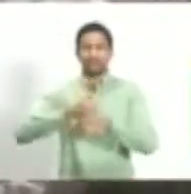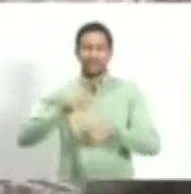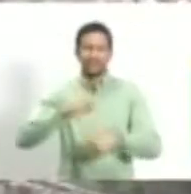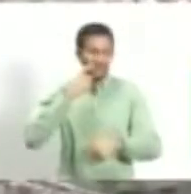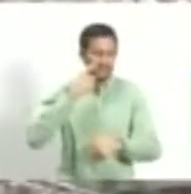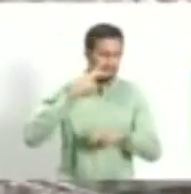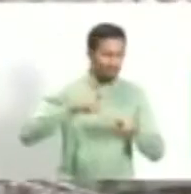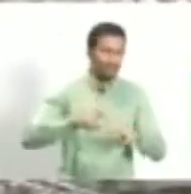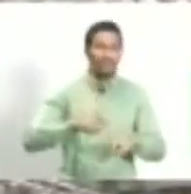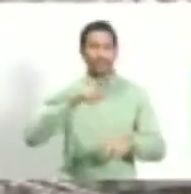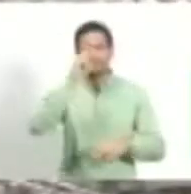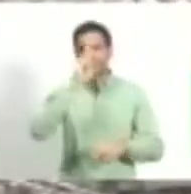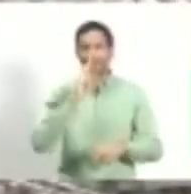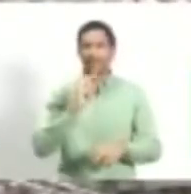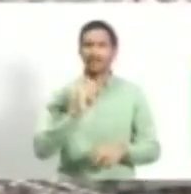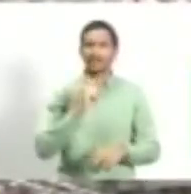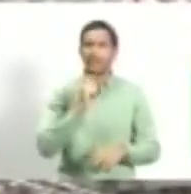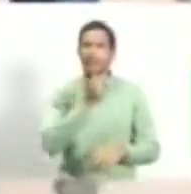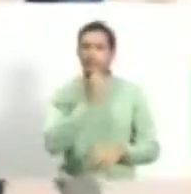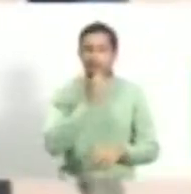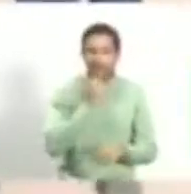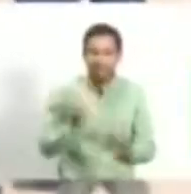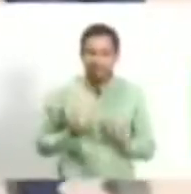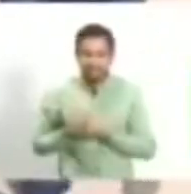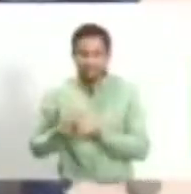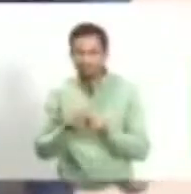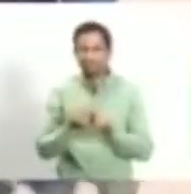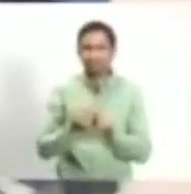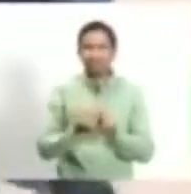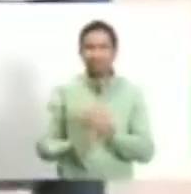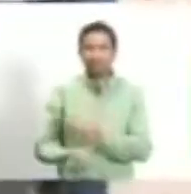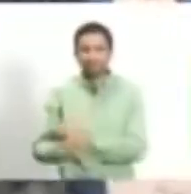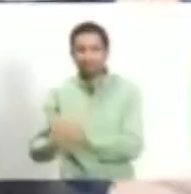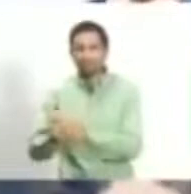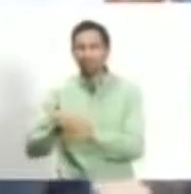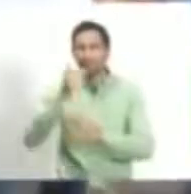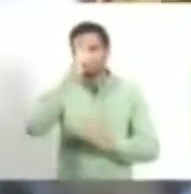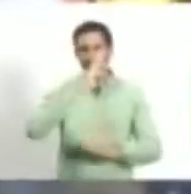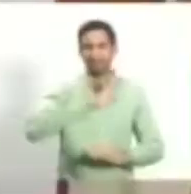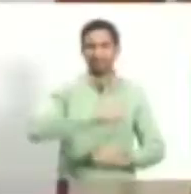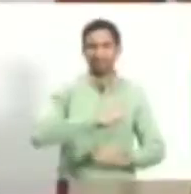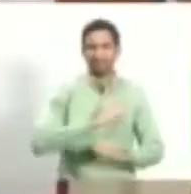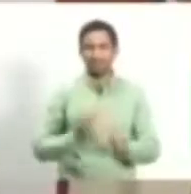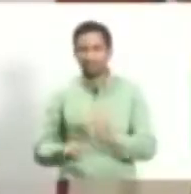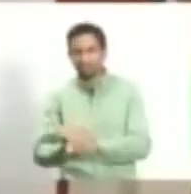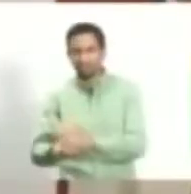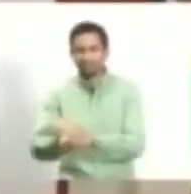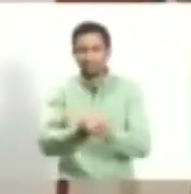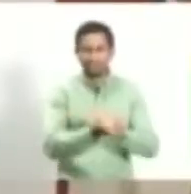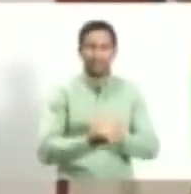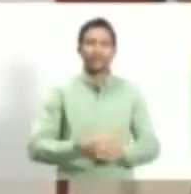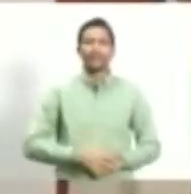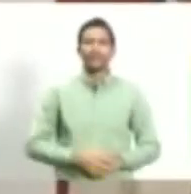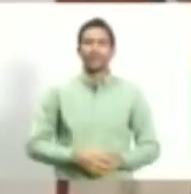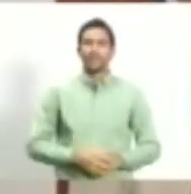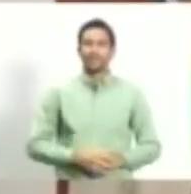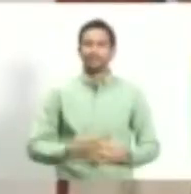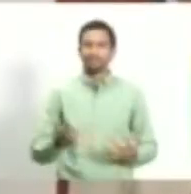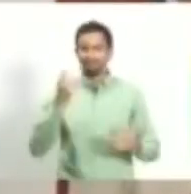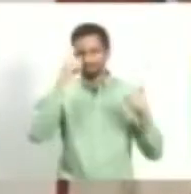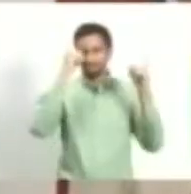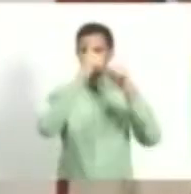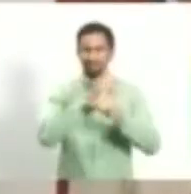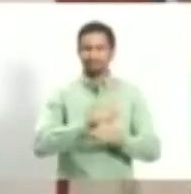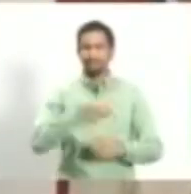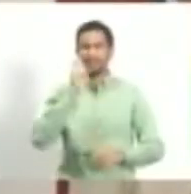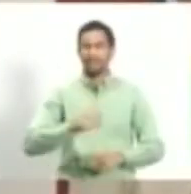si las mafias de la construcción existentes en Cartagena tienen vínculos con la administración de Manolo Duque. Y la gran pregunta que nos tiene que